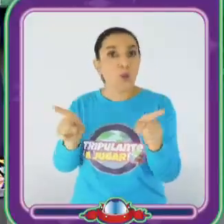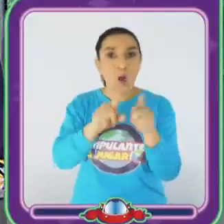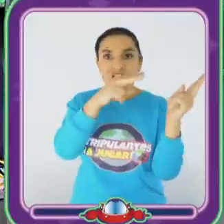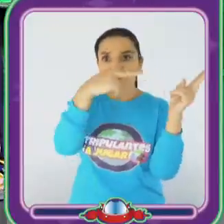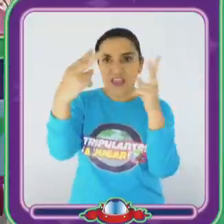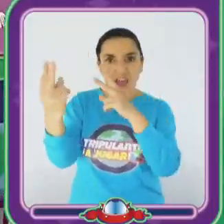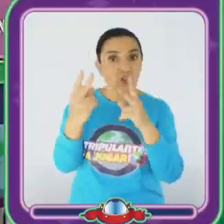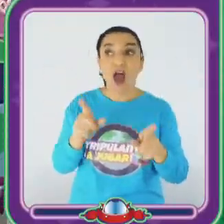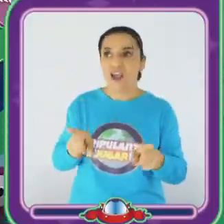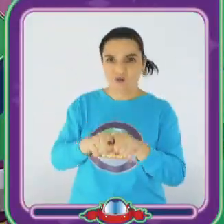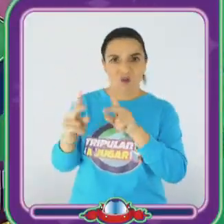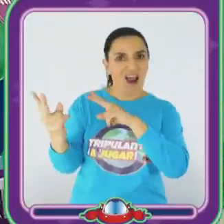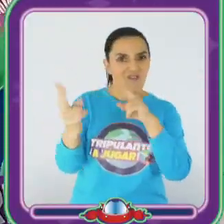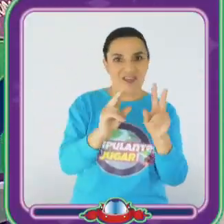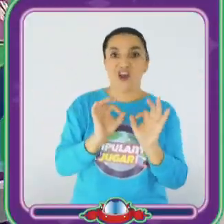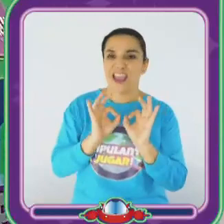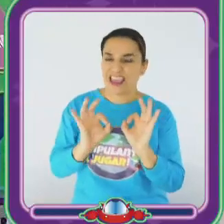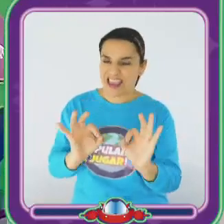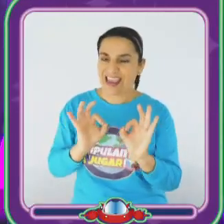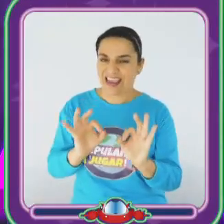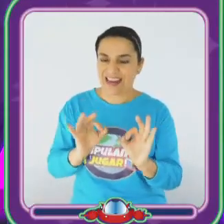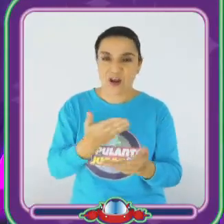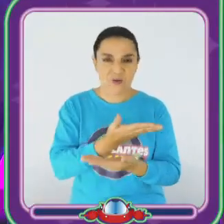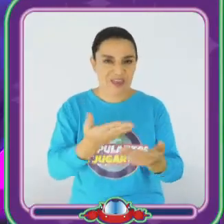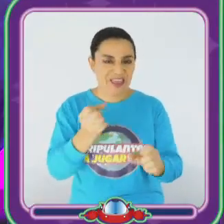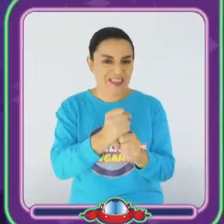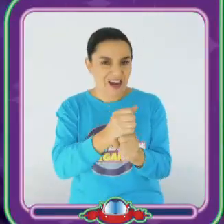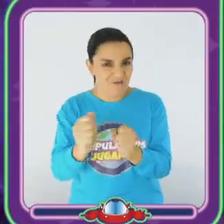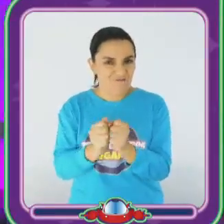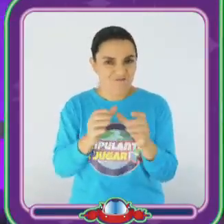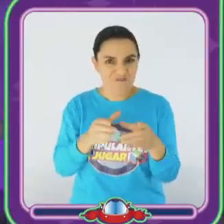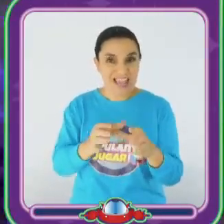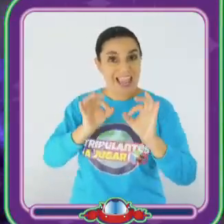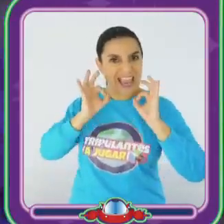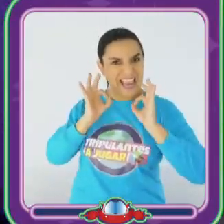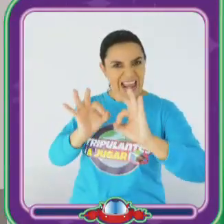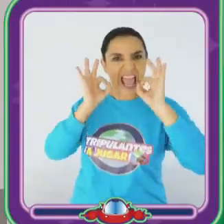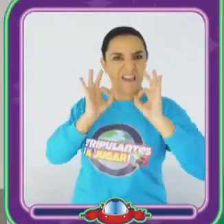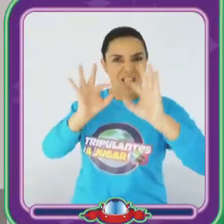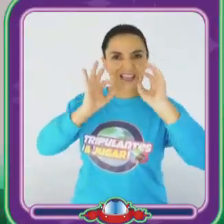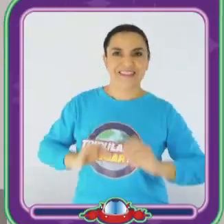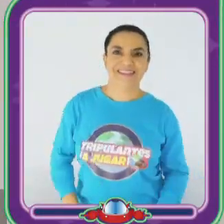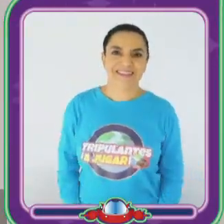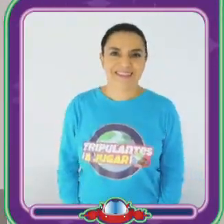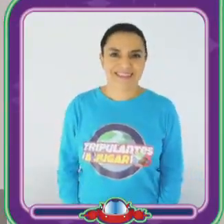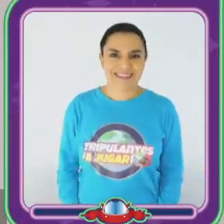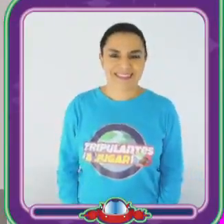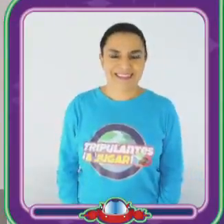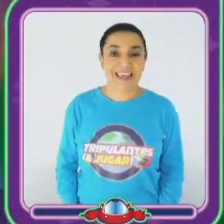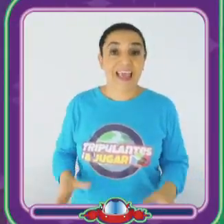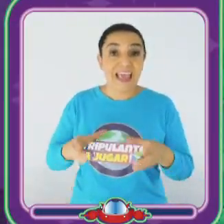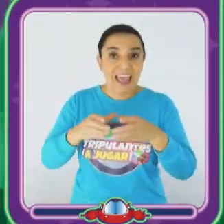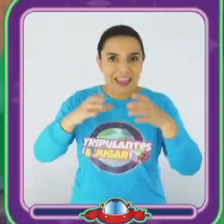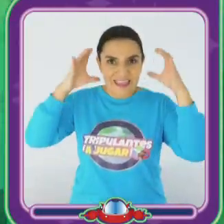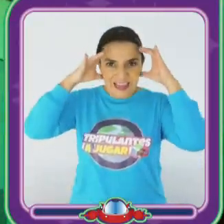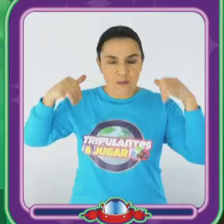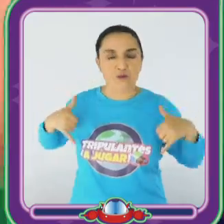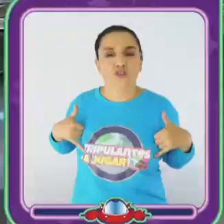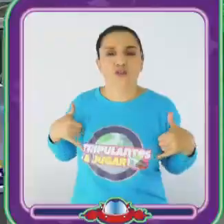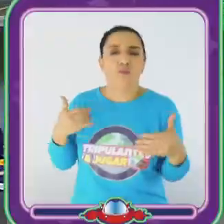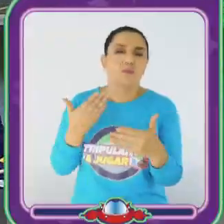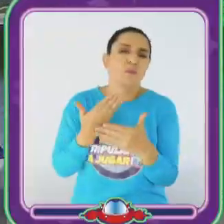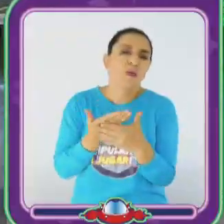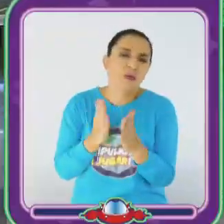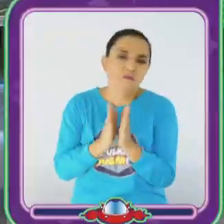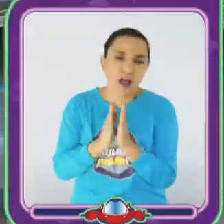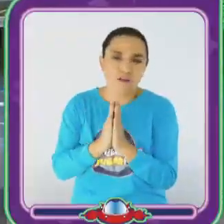viento. ¿Como el viento? ¡Ah, genial! Han hecho un trabajo en equipo increíble. Tripulación, necesito